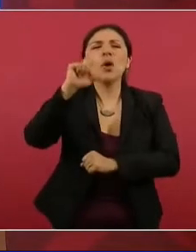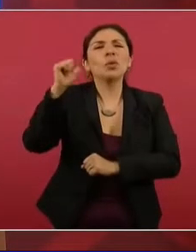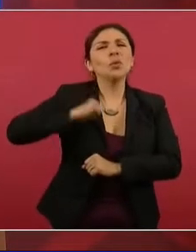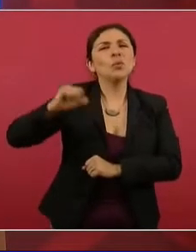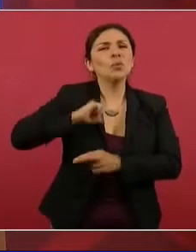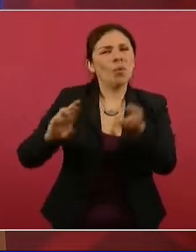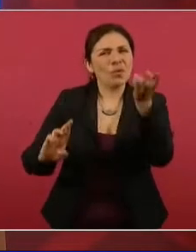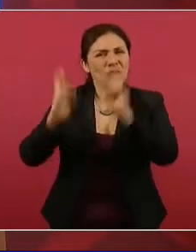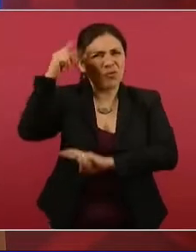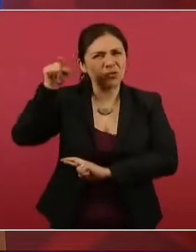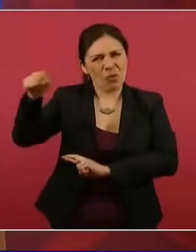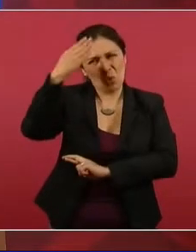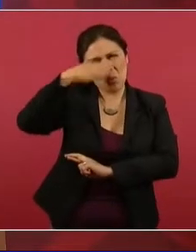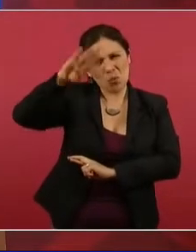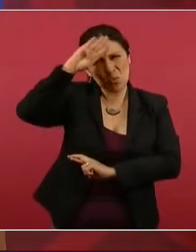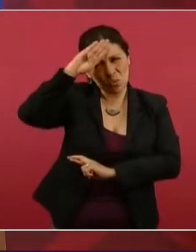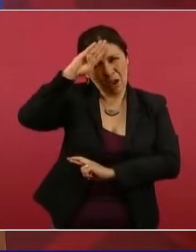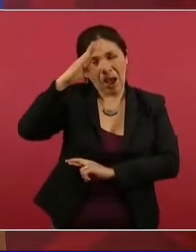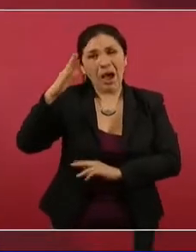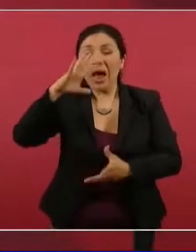revolución